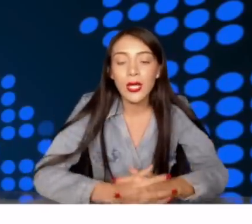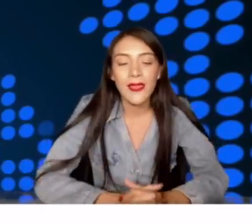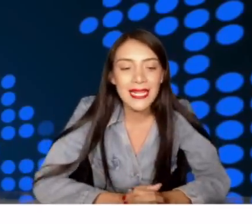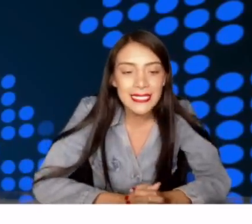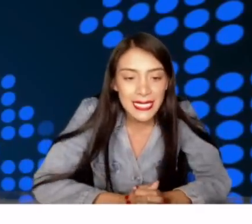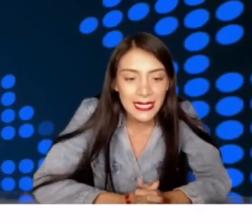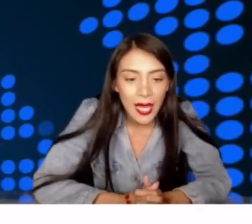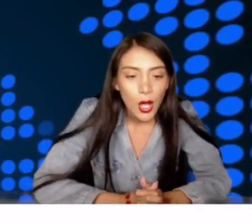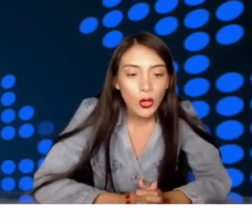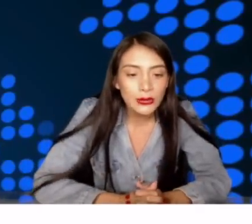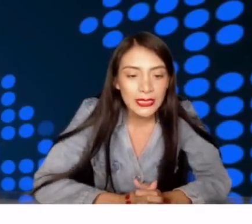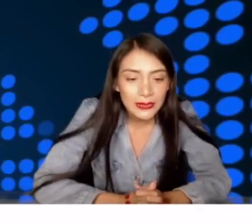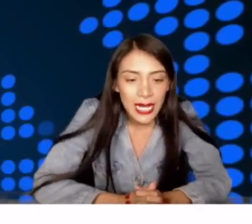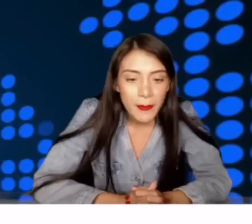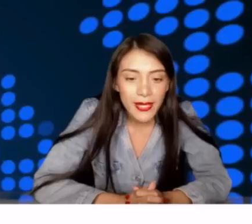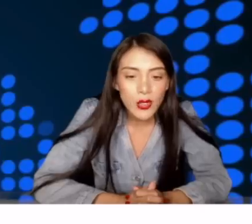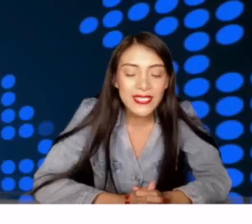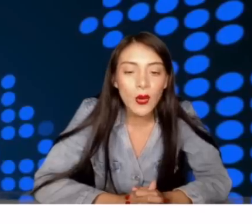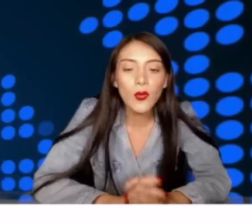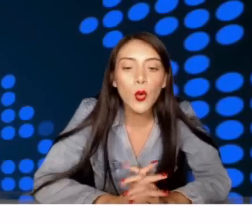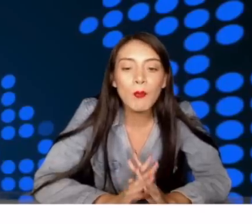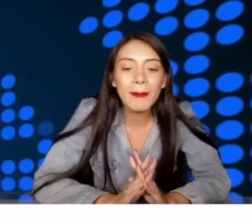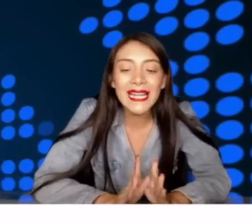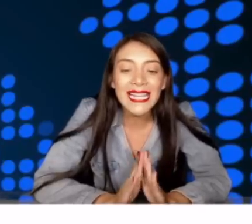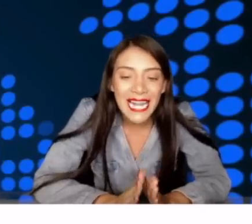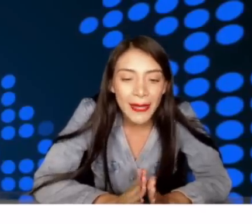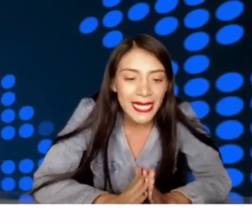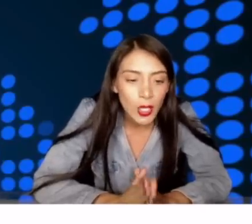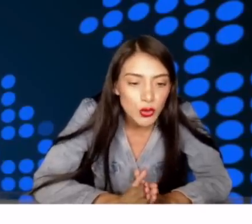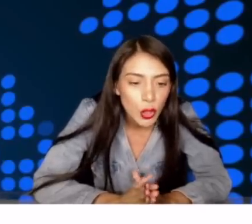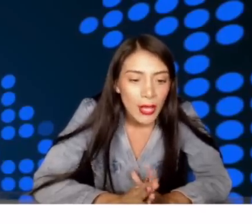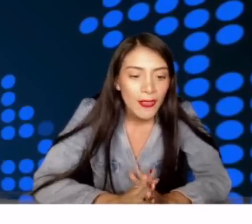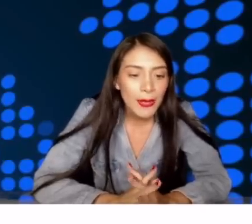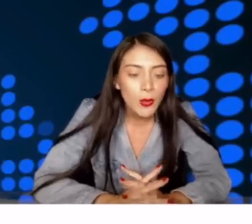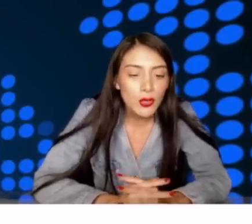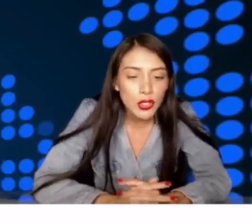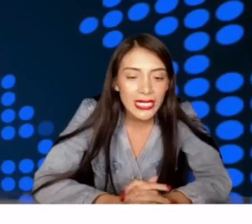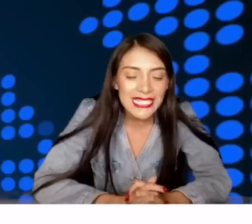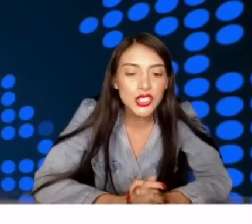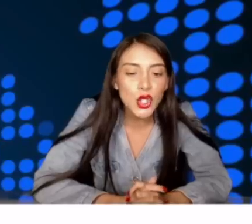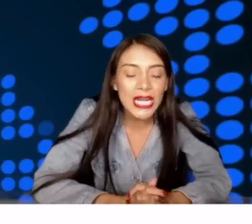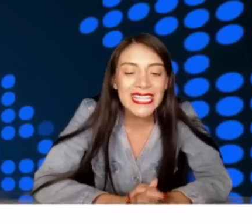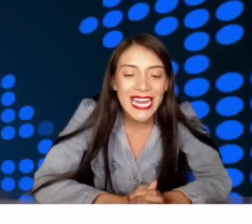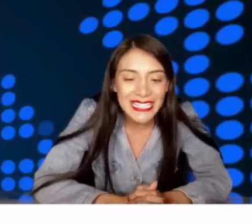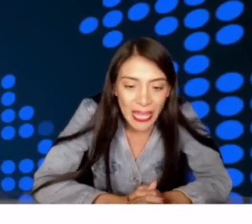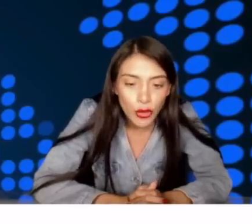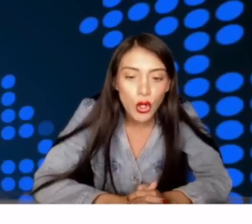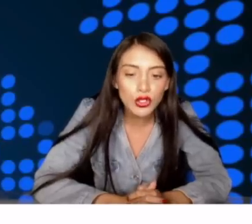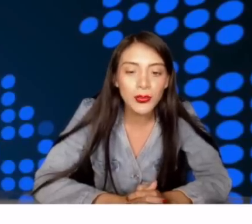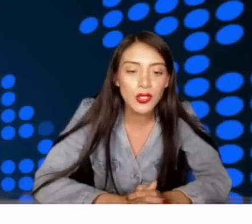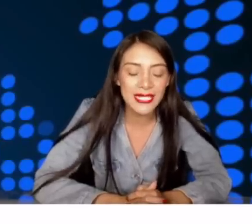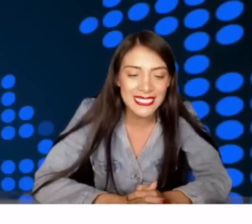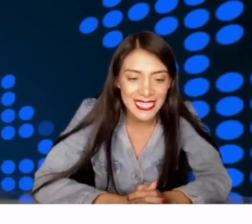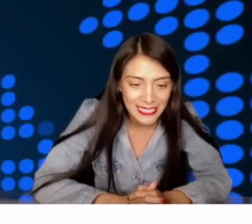renacimiento de la izquierda continental, México está jugando un papel clave, incluso de promoción y solidaridad